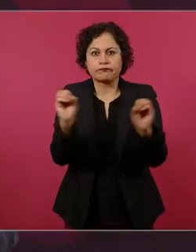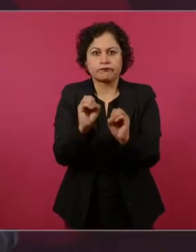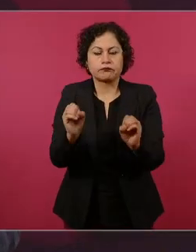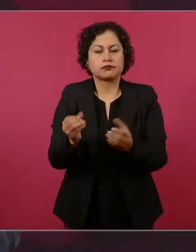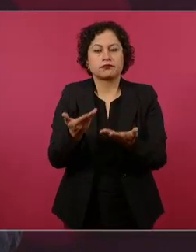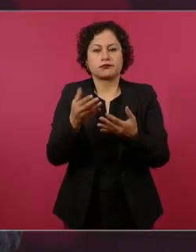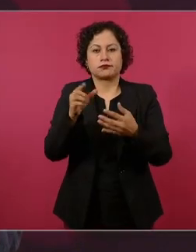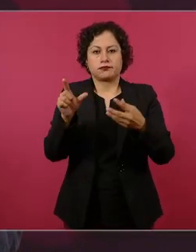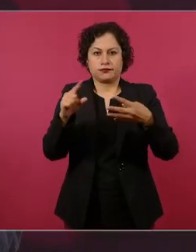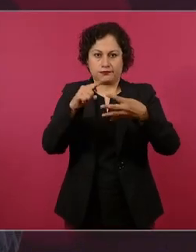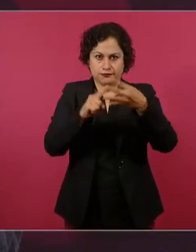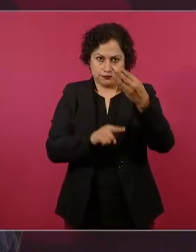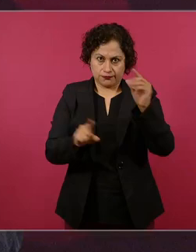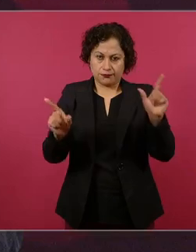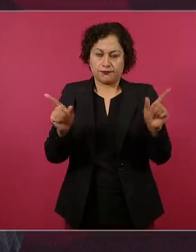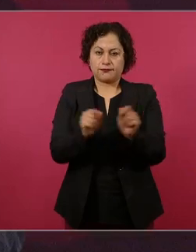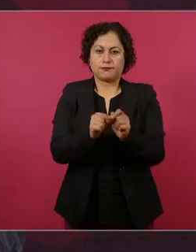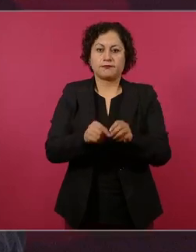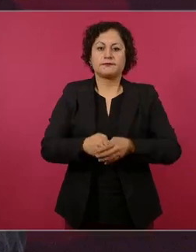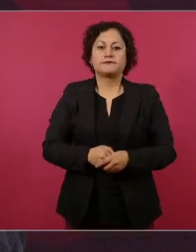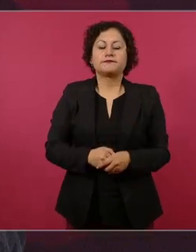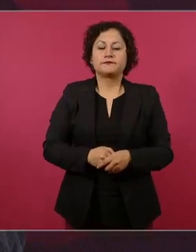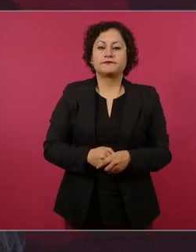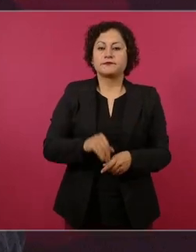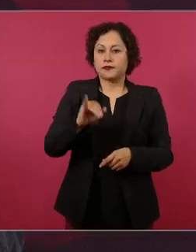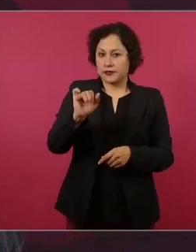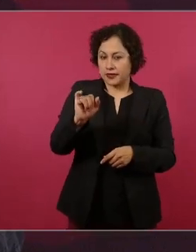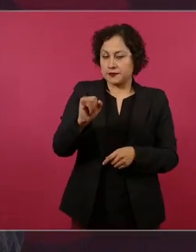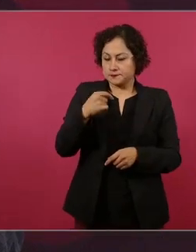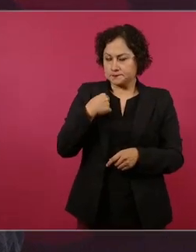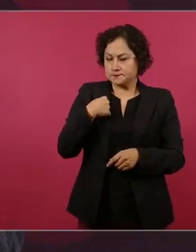Vamos a atender las tres